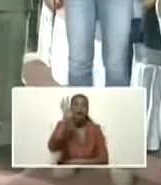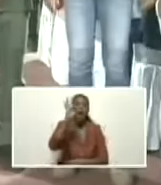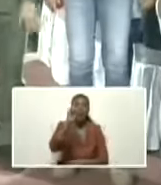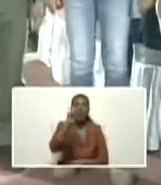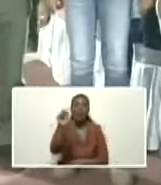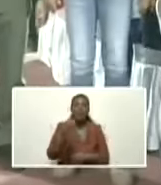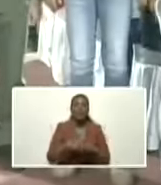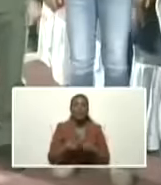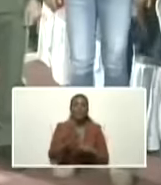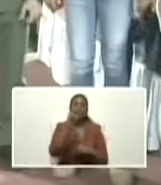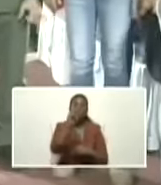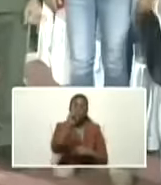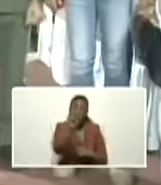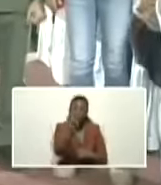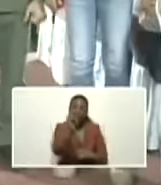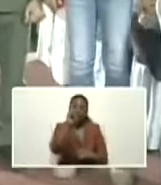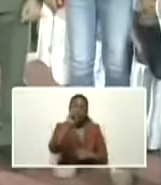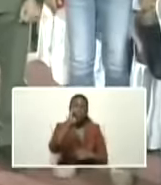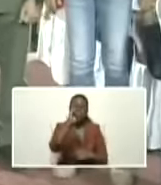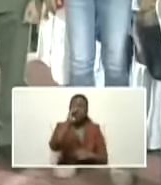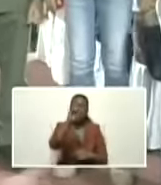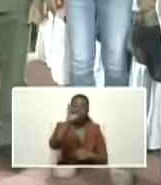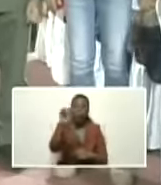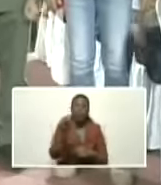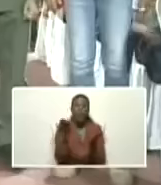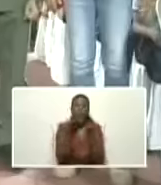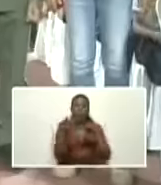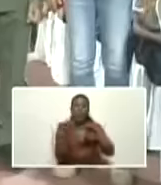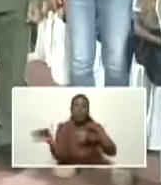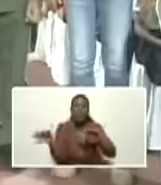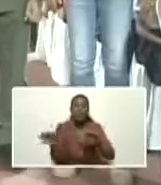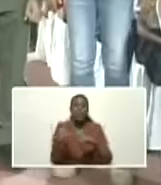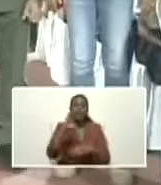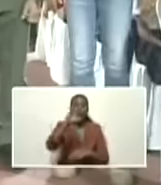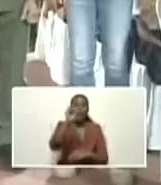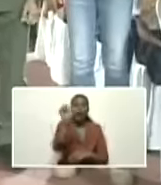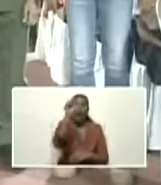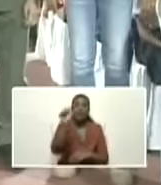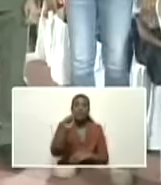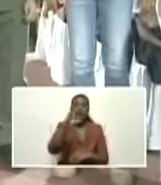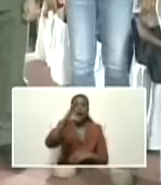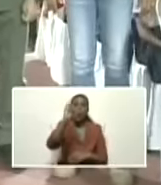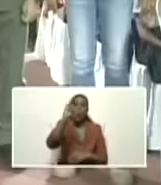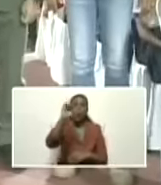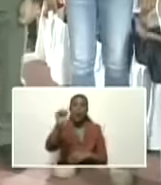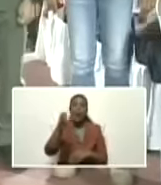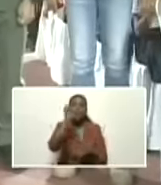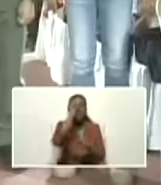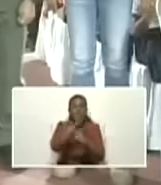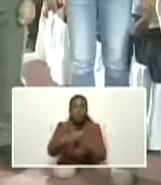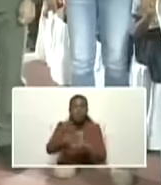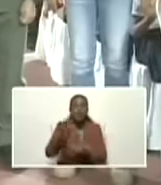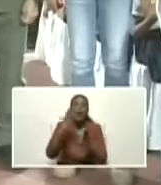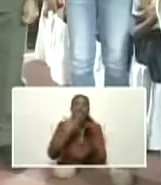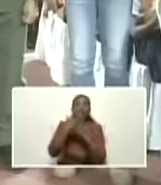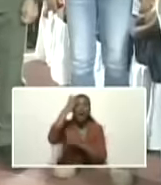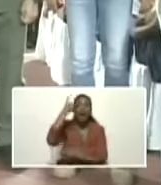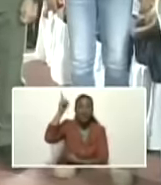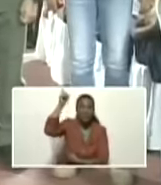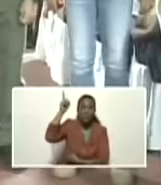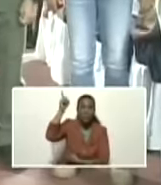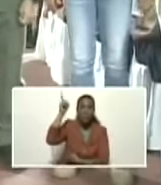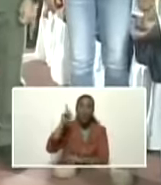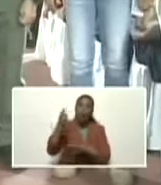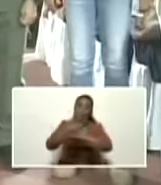Parroquia Manuel Piar, municipio Casacoima, estado del Tamacuro. Primeramente le damos gracias a Dios y